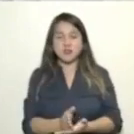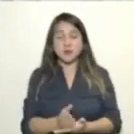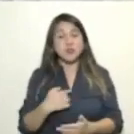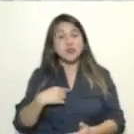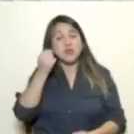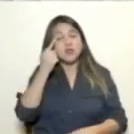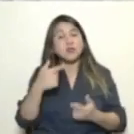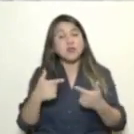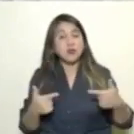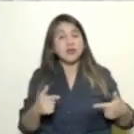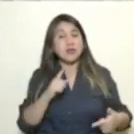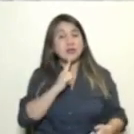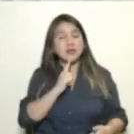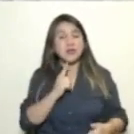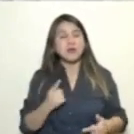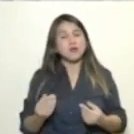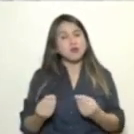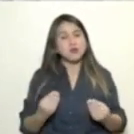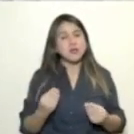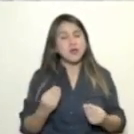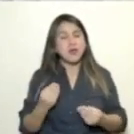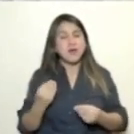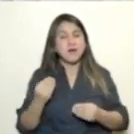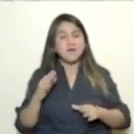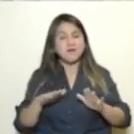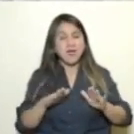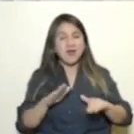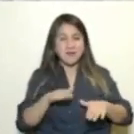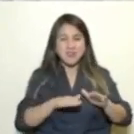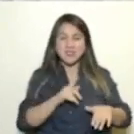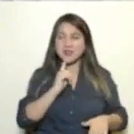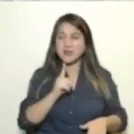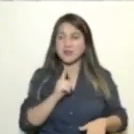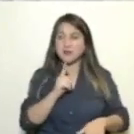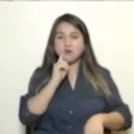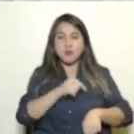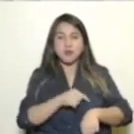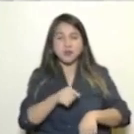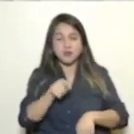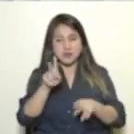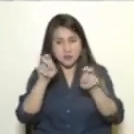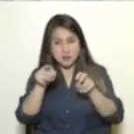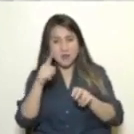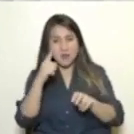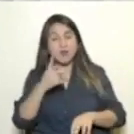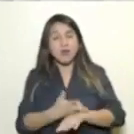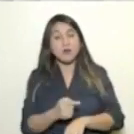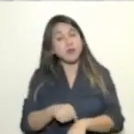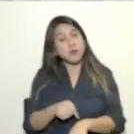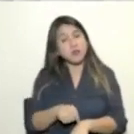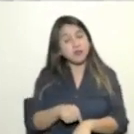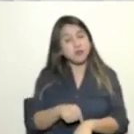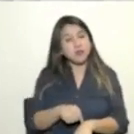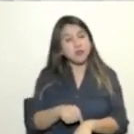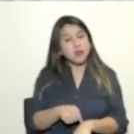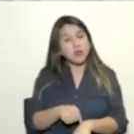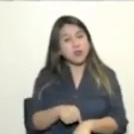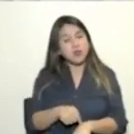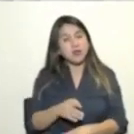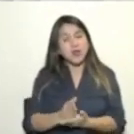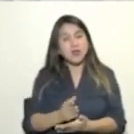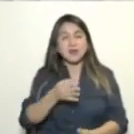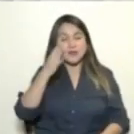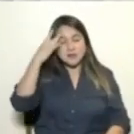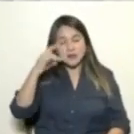que la política tiene que tener muchas veces momentos de esa naturaleza. Pero hay momentos en los cuales hay que decir